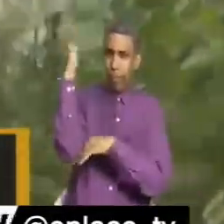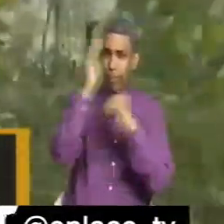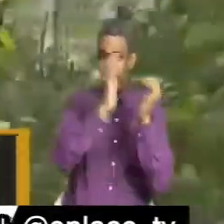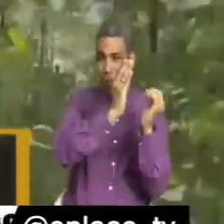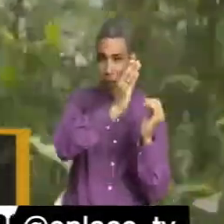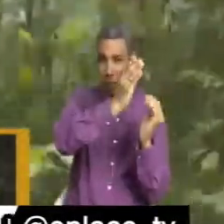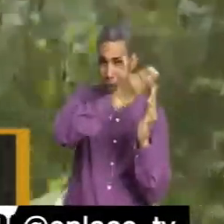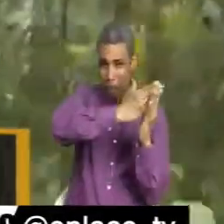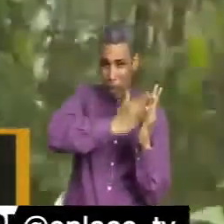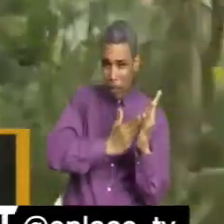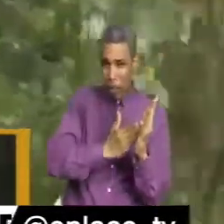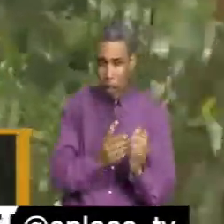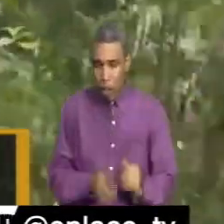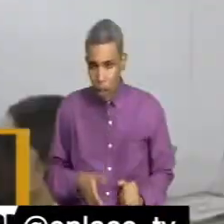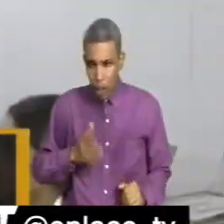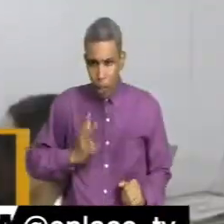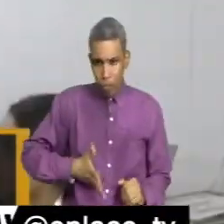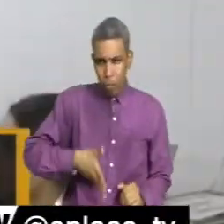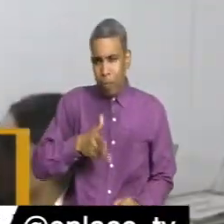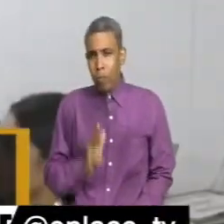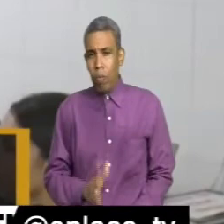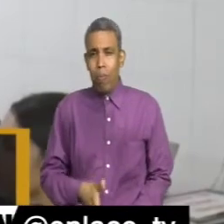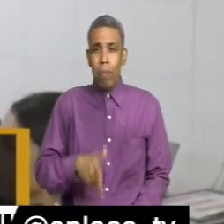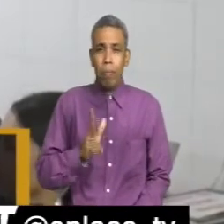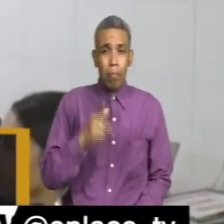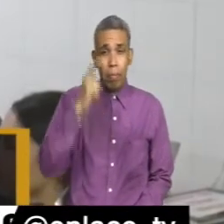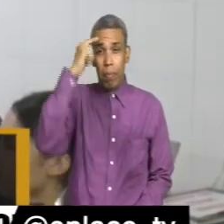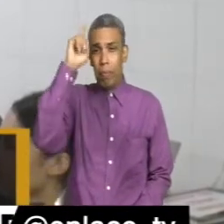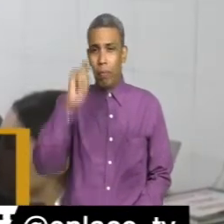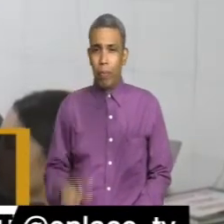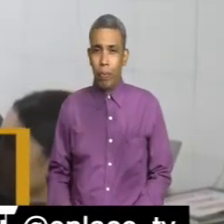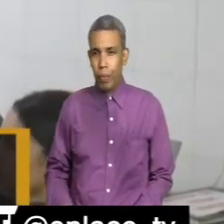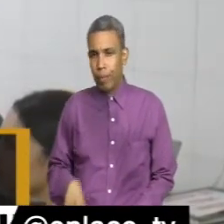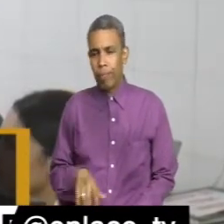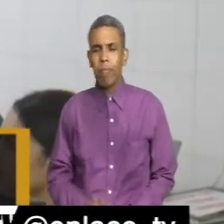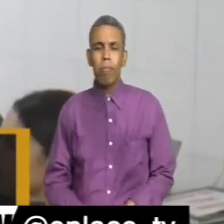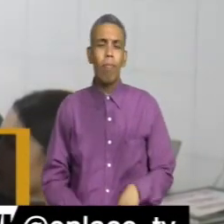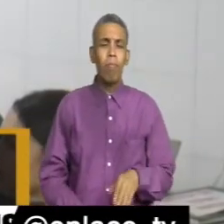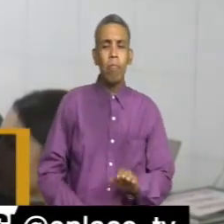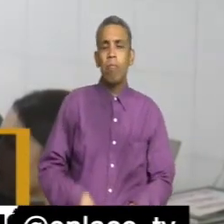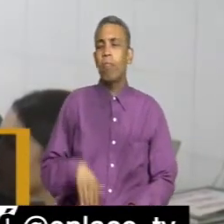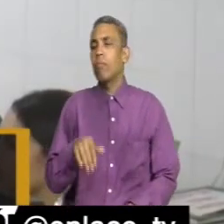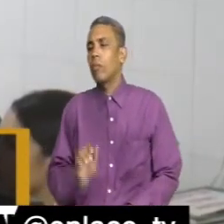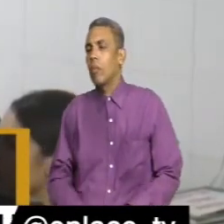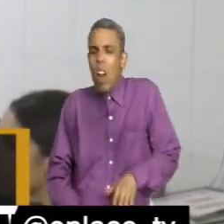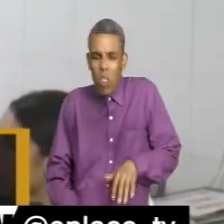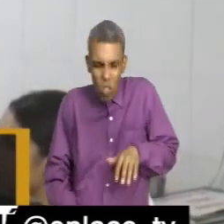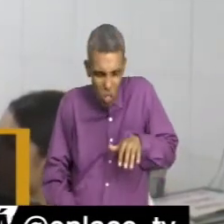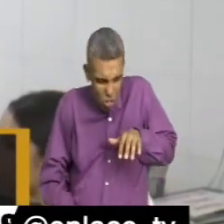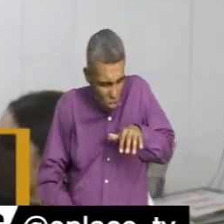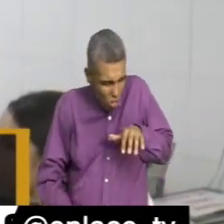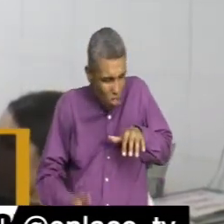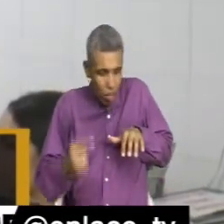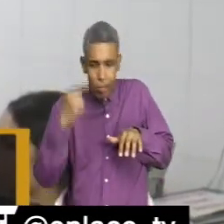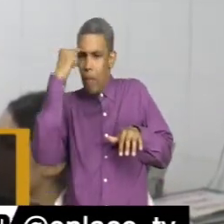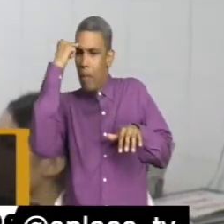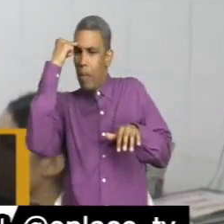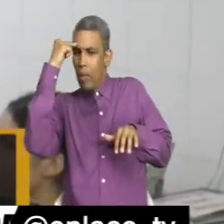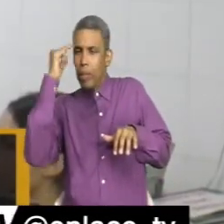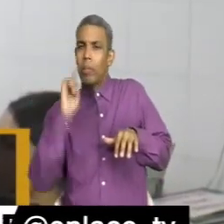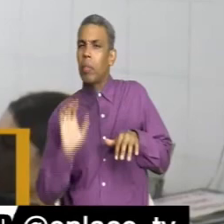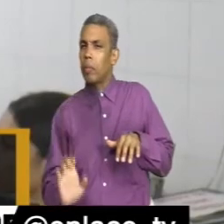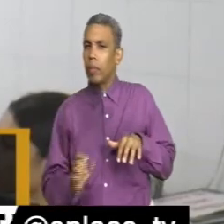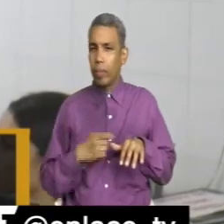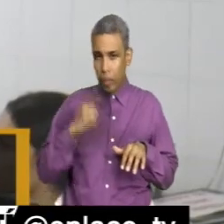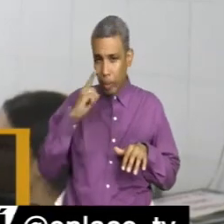corriendo por ahí, sintió la picazón. Él creía que había sido algún insecto, algún animal, pero cuando vio que le empezó a poner